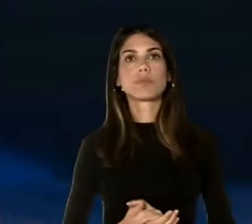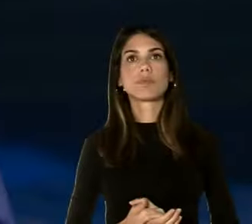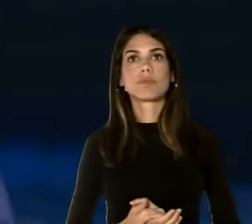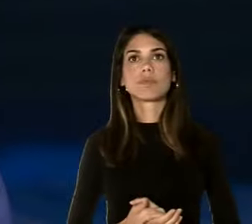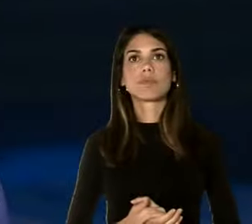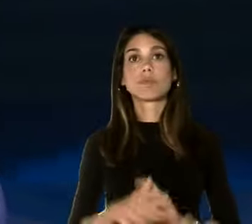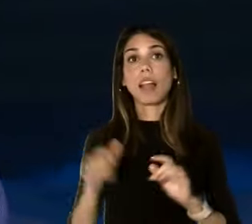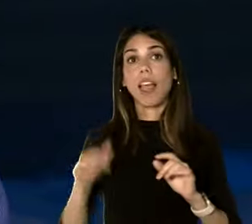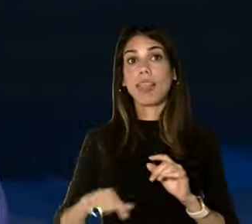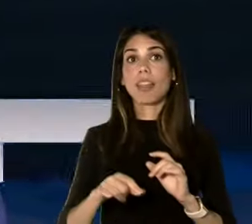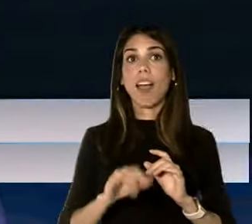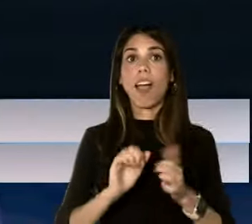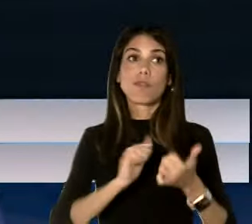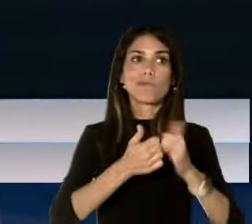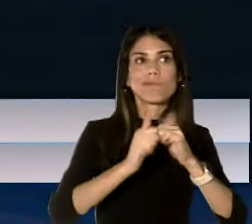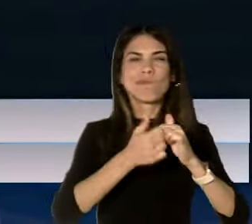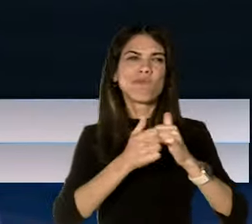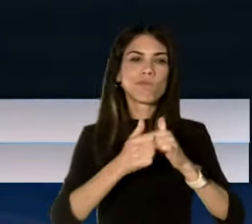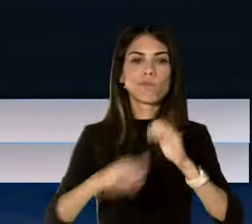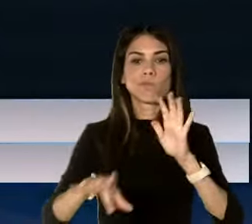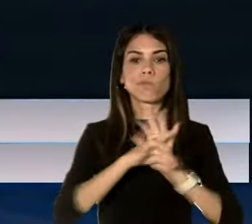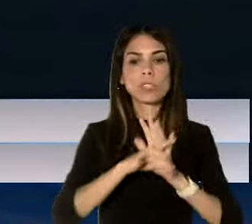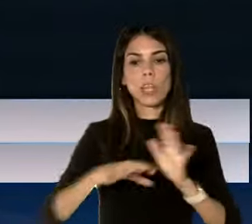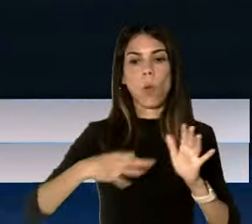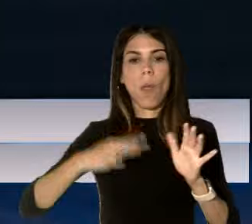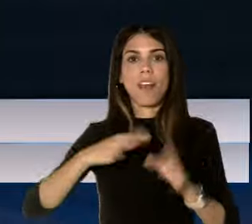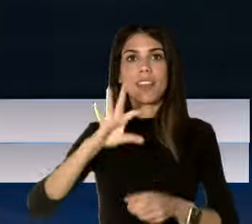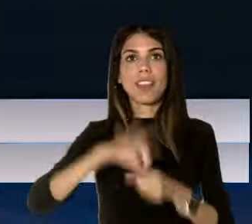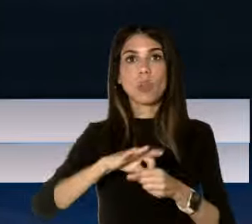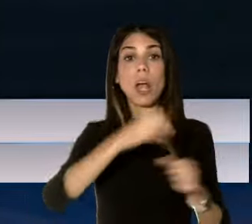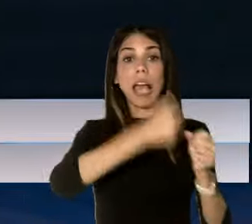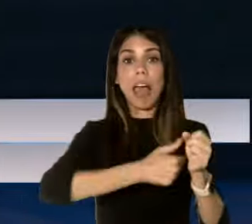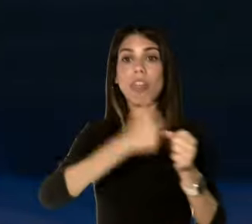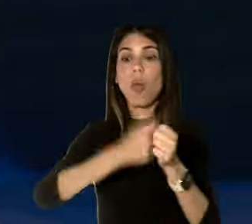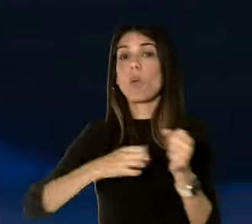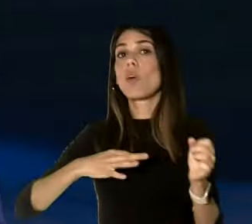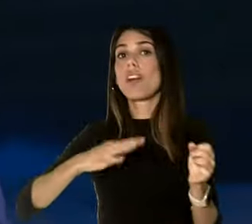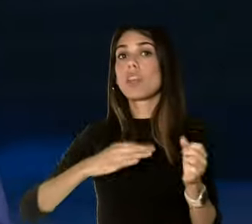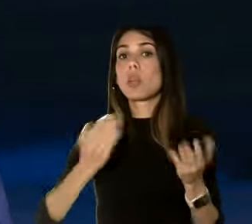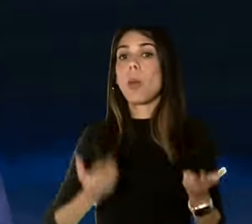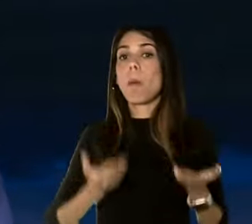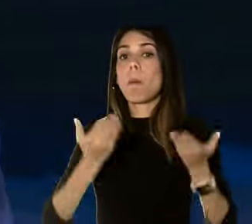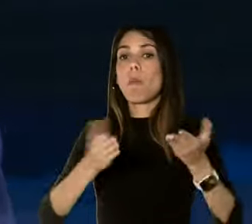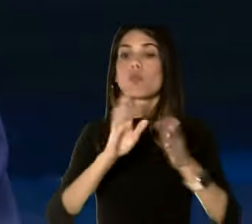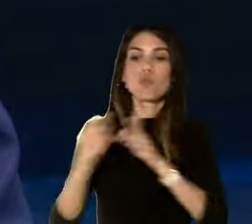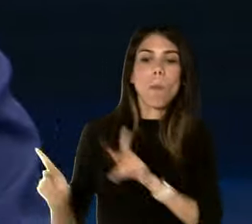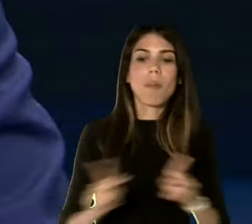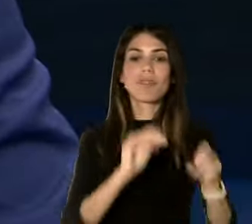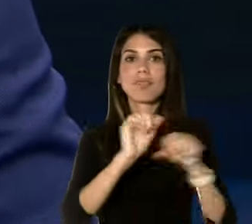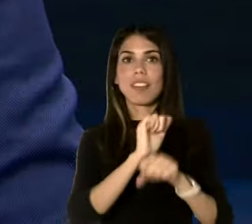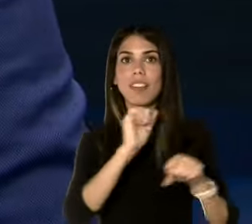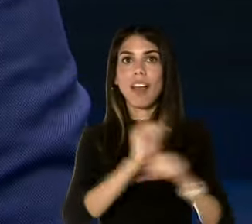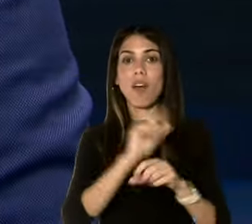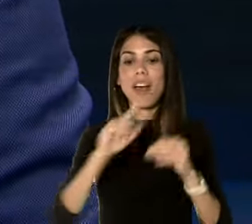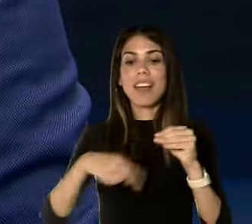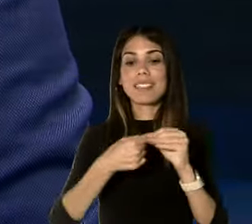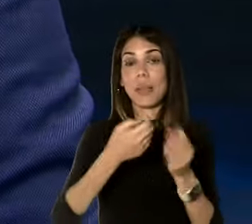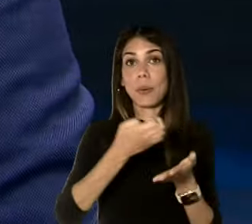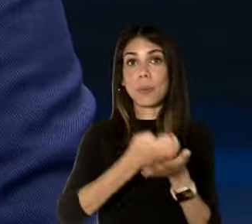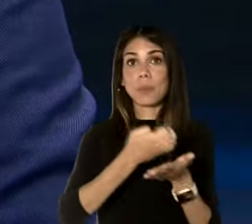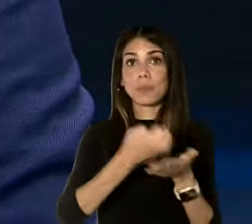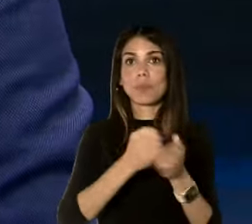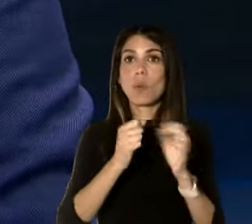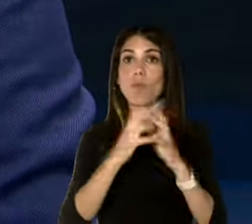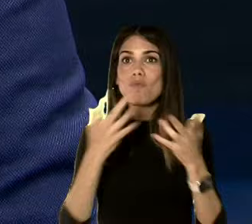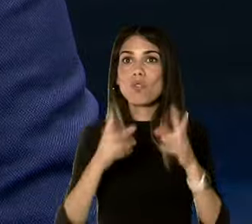para esta contienda primarista Cada precandidato o precandidata a la gobernación ha presentado su plan de trabajo en materia de economía en muchos de los